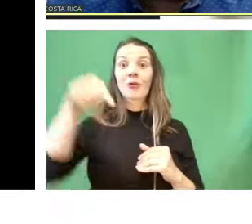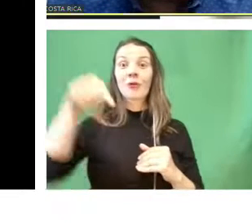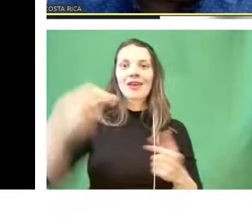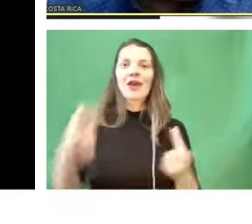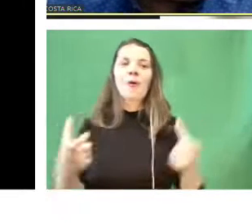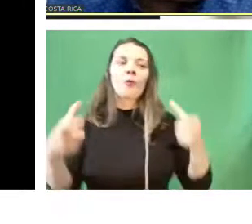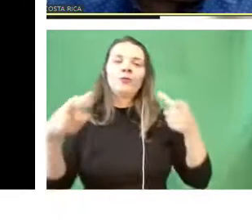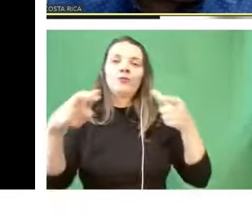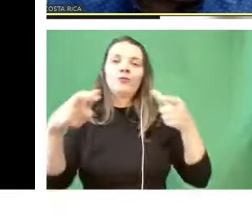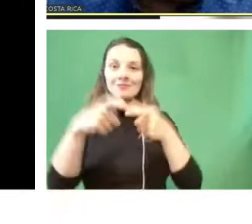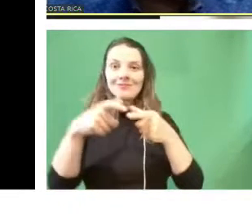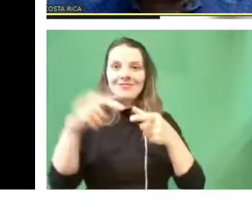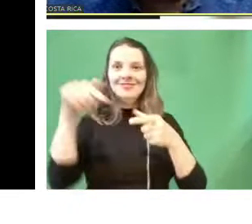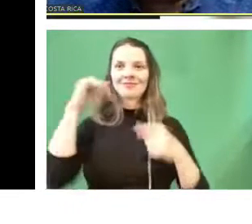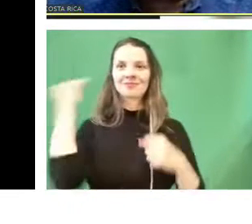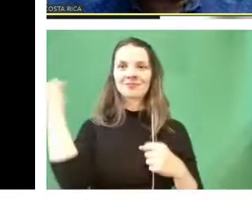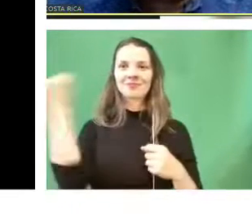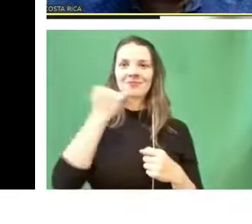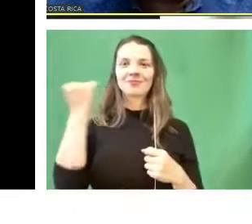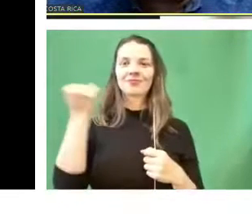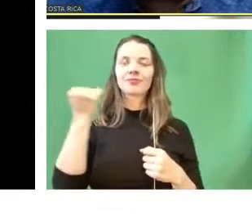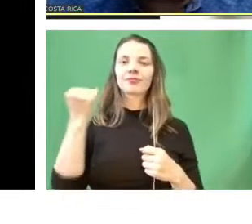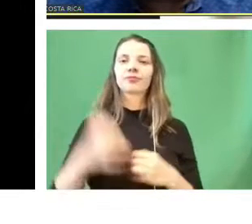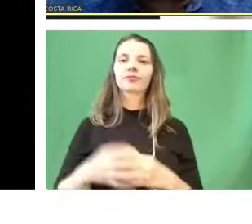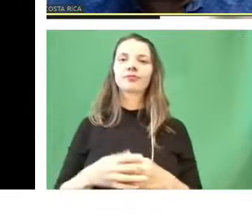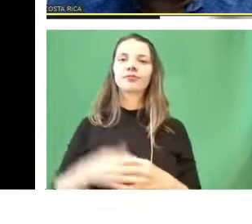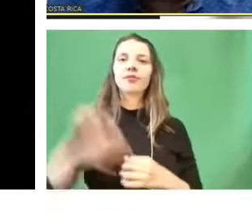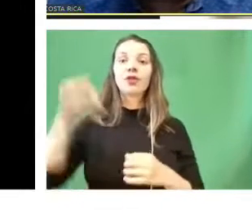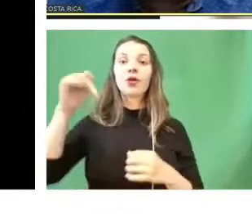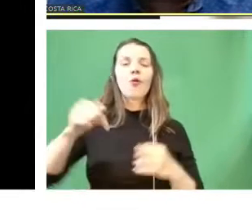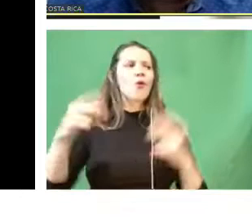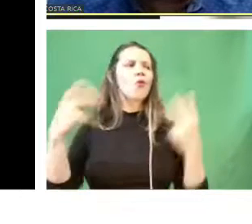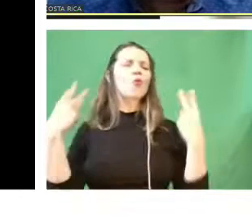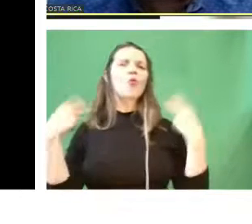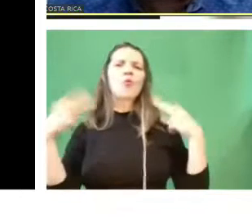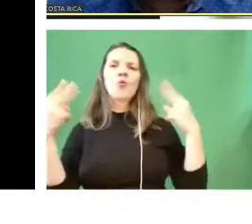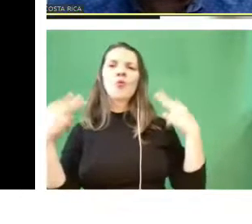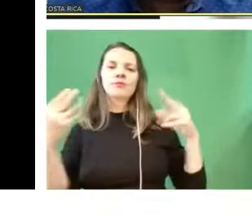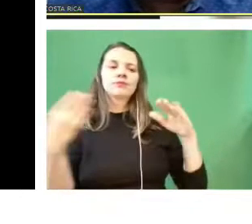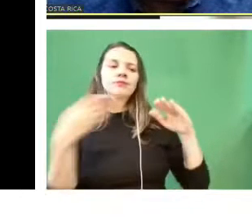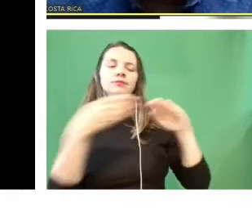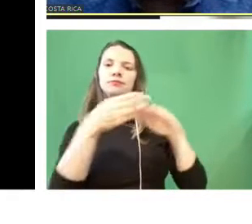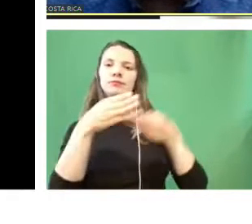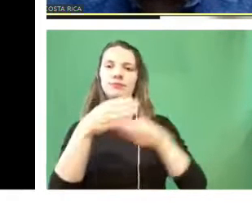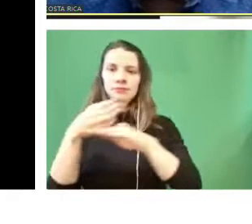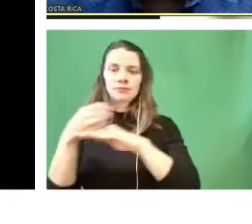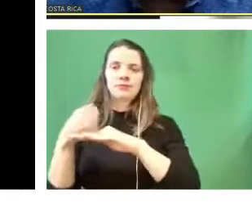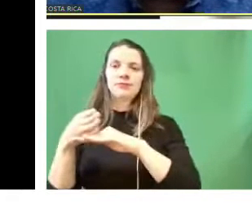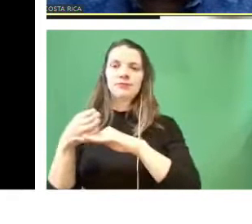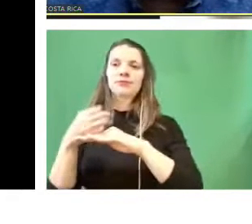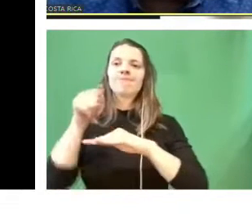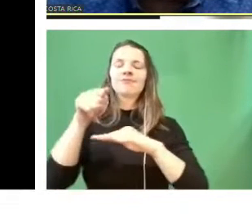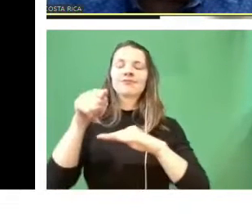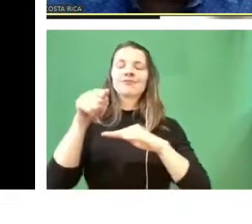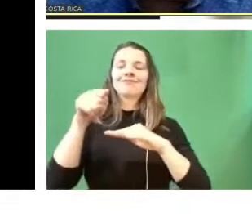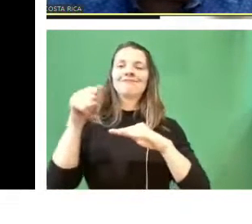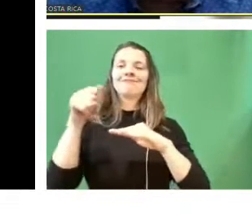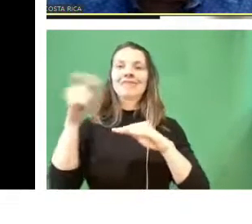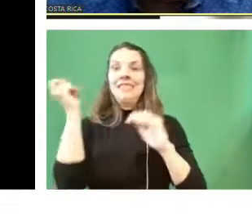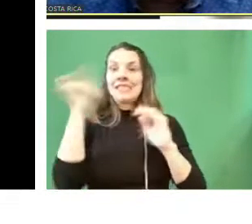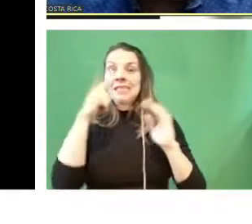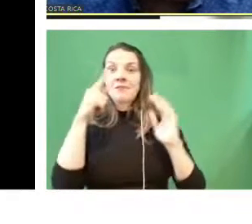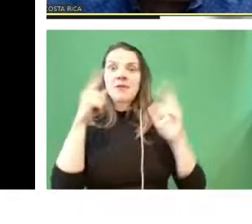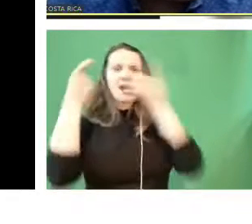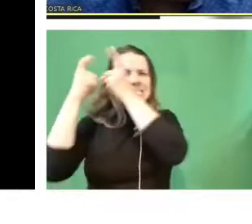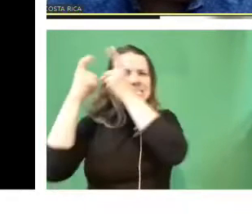reúne hoy el tema de turismo accesible. En este caso, pues queremos hacer un rápido recorrido de todas las experiencias positivas que